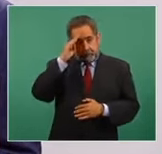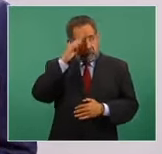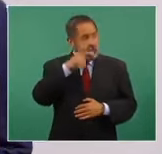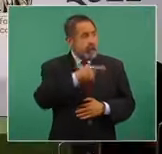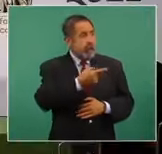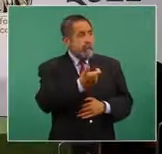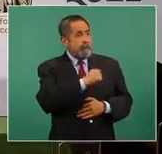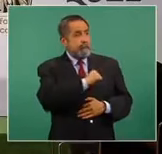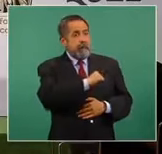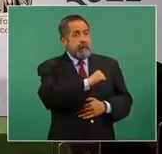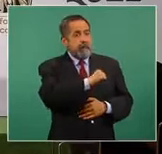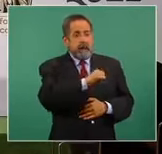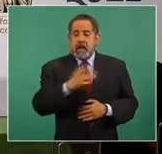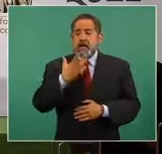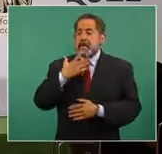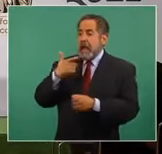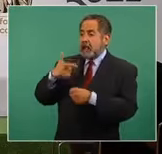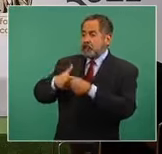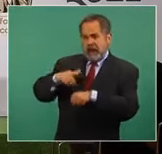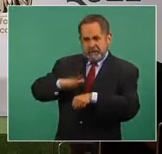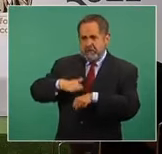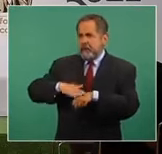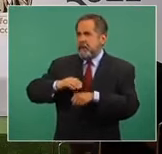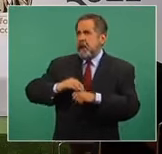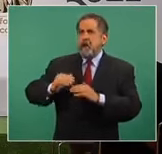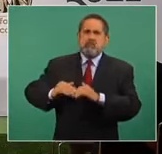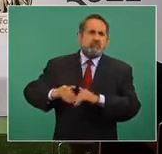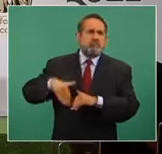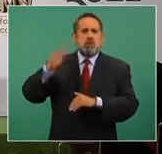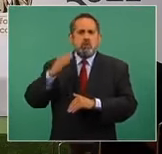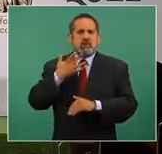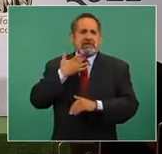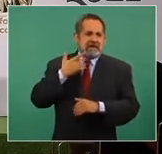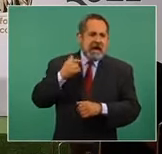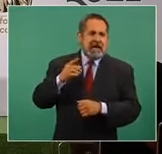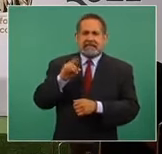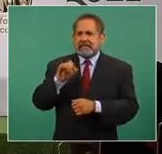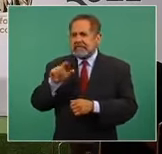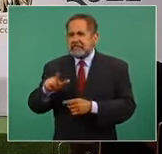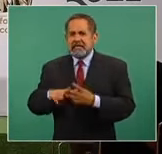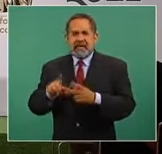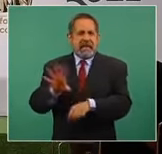los precios de las gasolinas, el diésel, el gas y la electricidad.